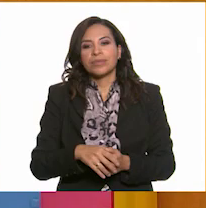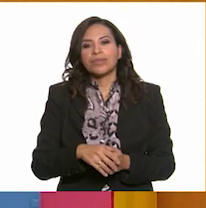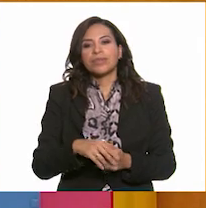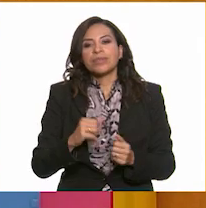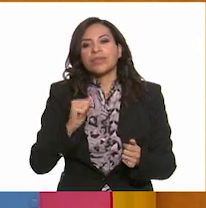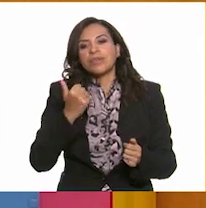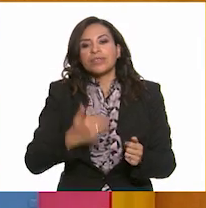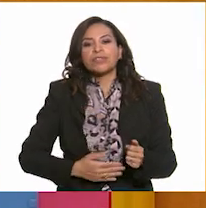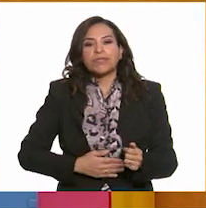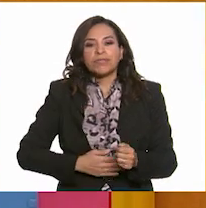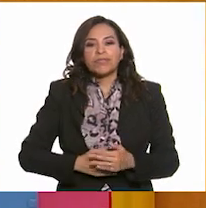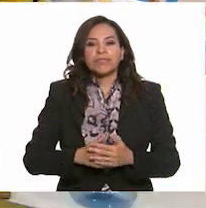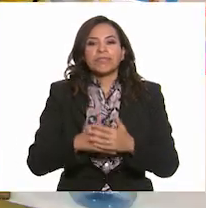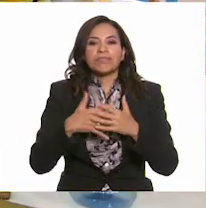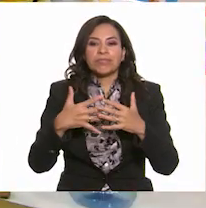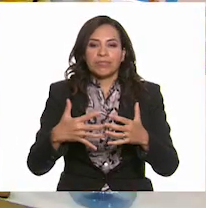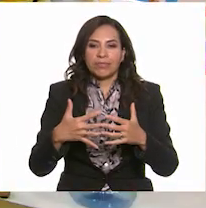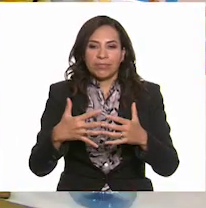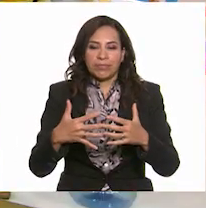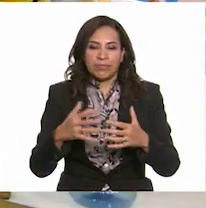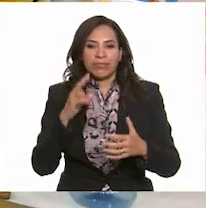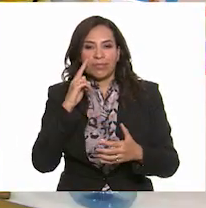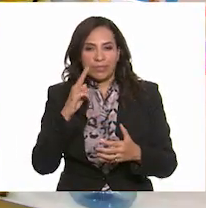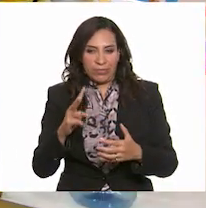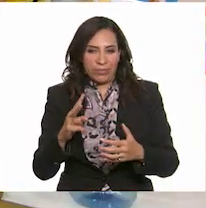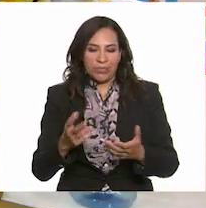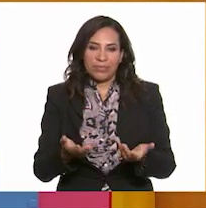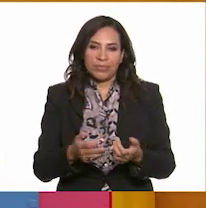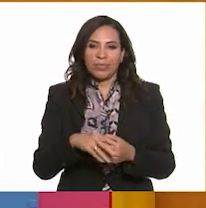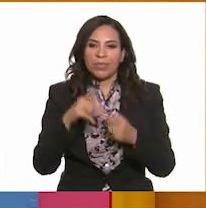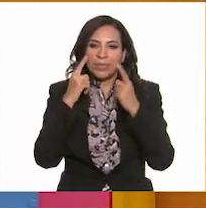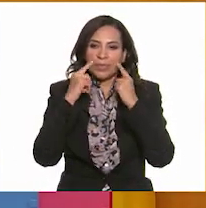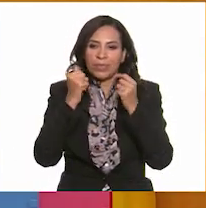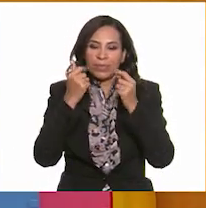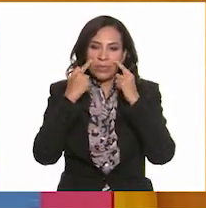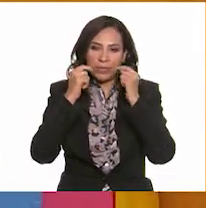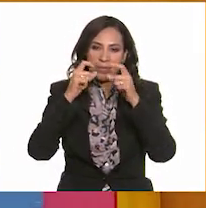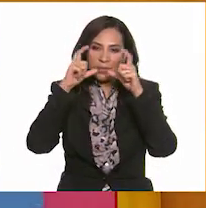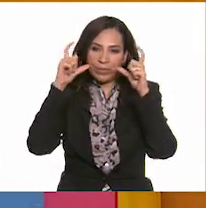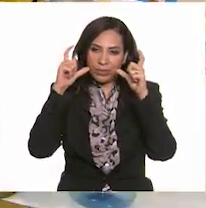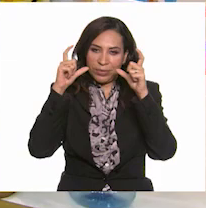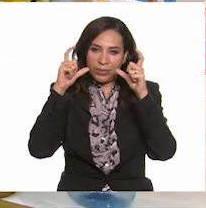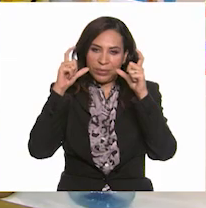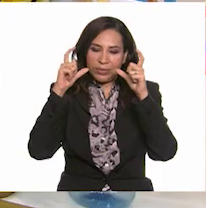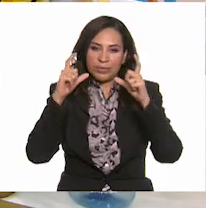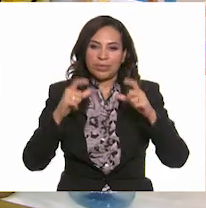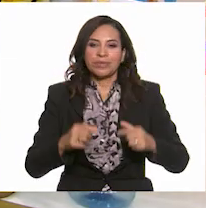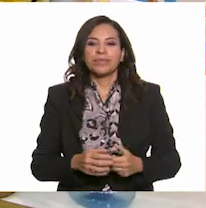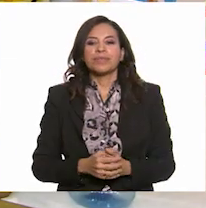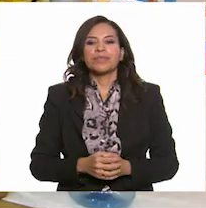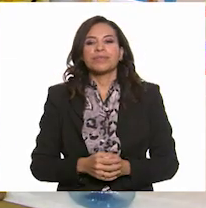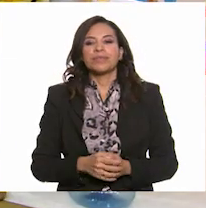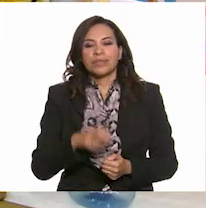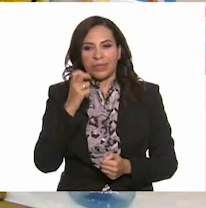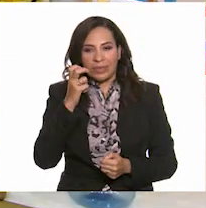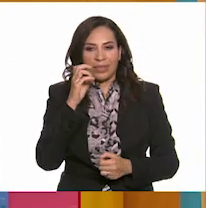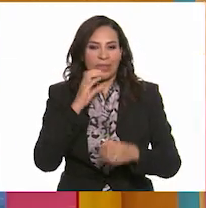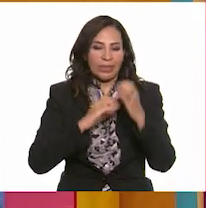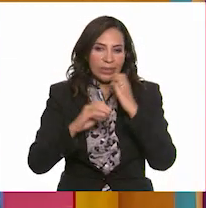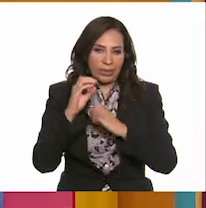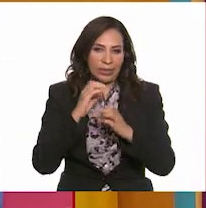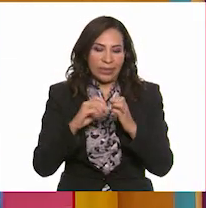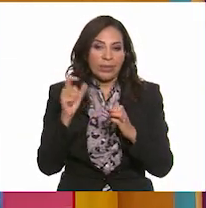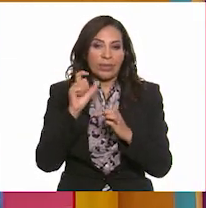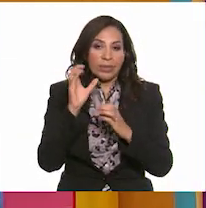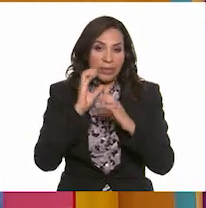con pancita y otros muy... Ay. ¡Panzones! Unos con ojitos y otros muy... ¡Ojones! Exacto. Entonces,